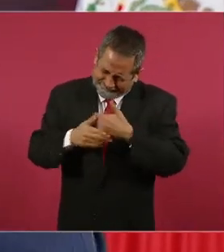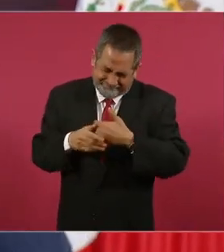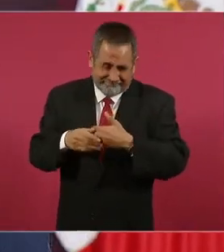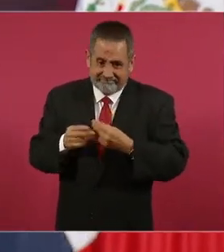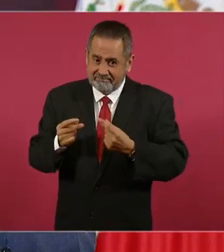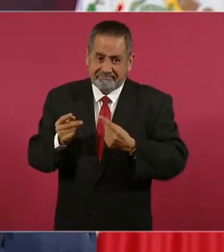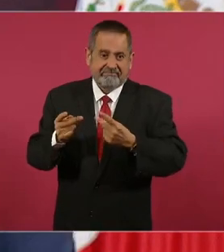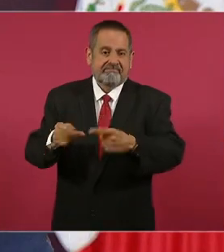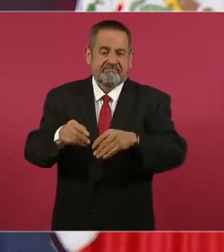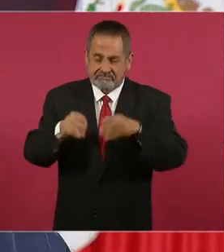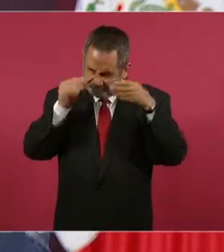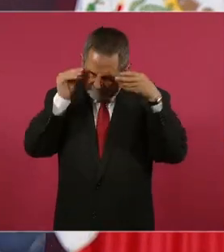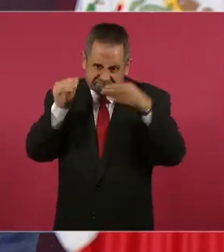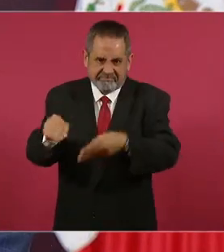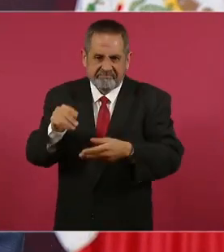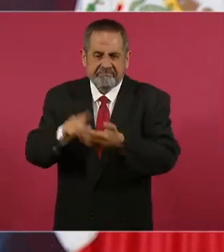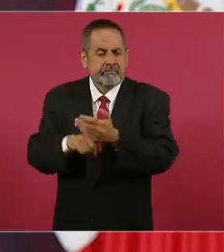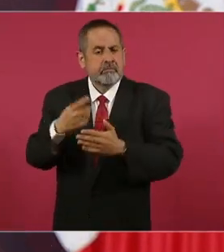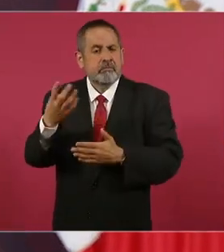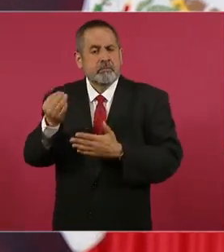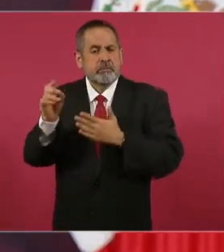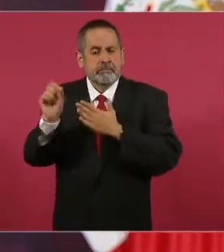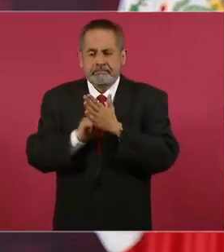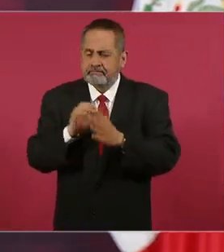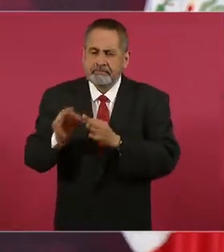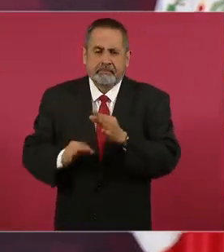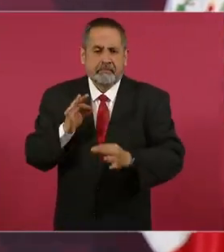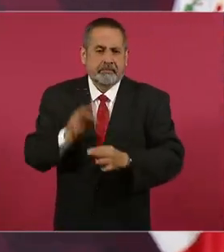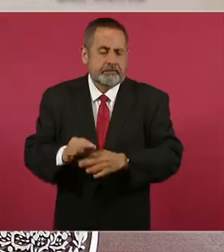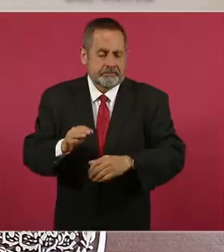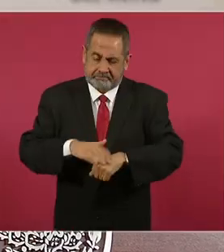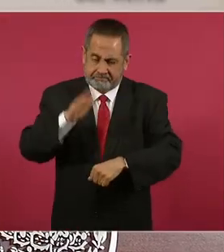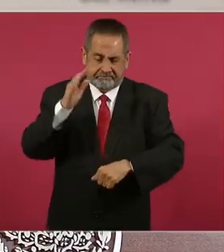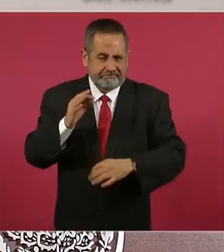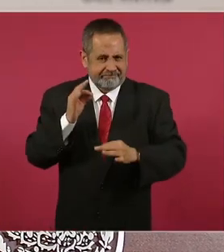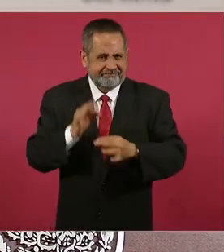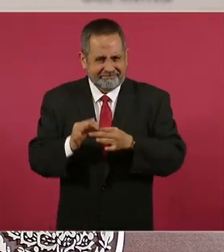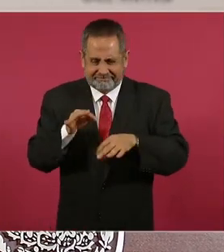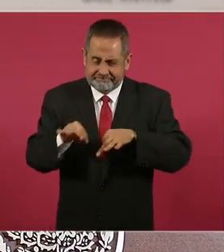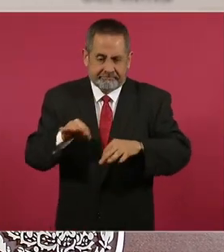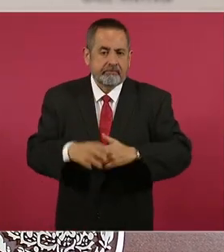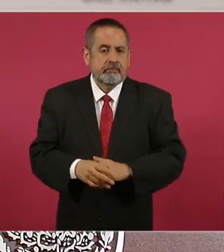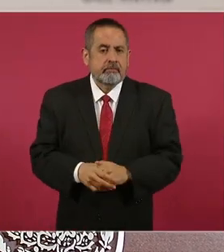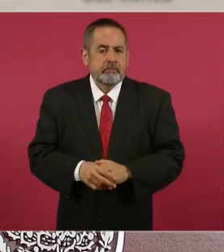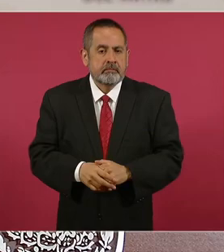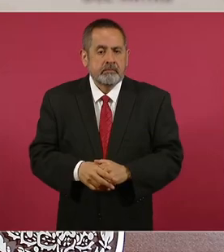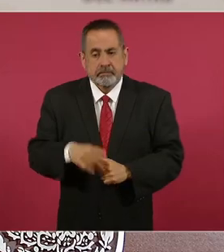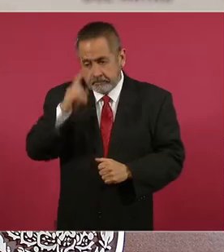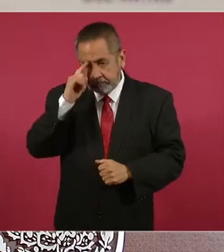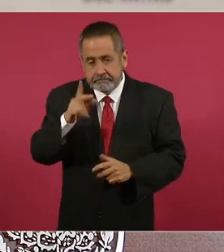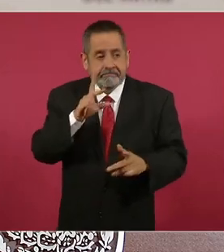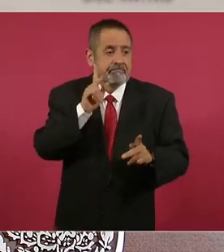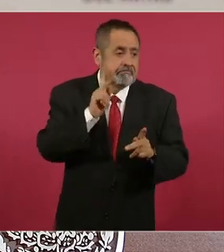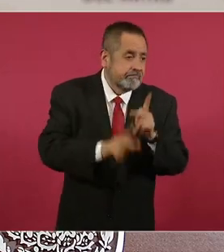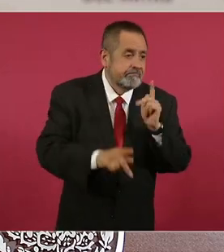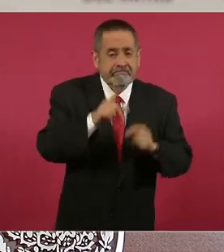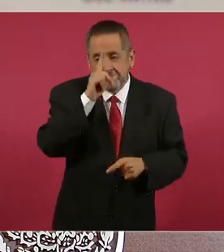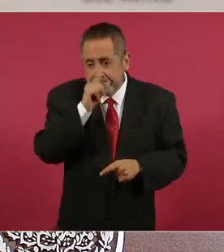trabajar bastante en estos 9 meses, mucho más, para no dejar obras